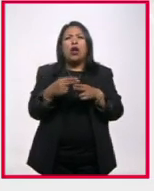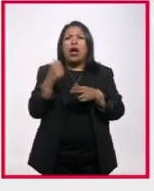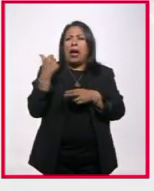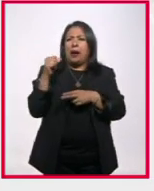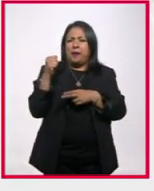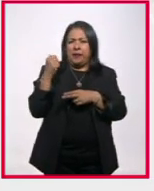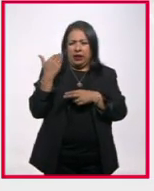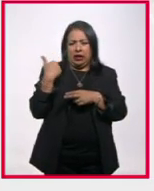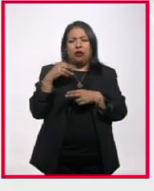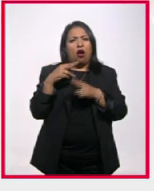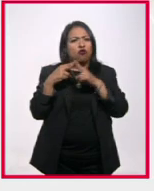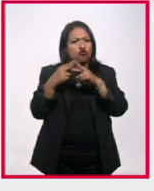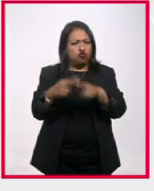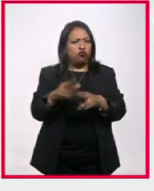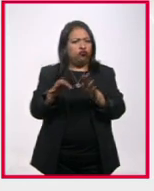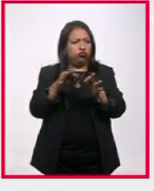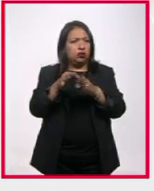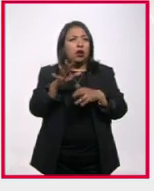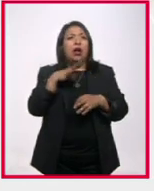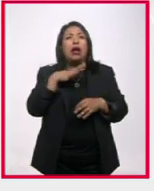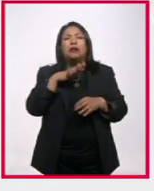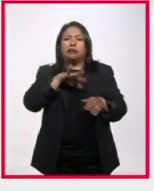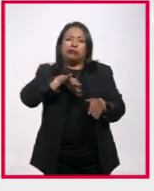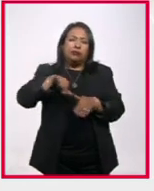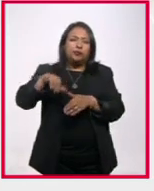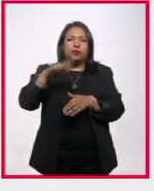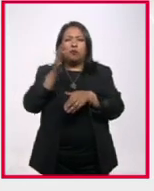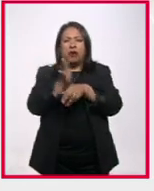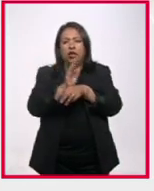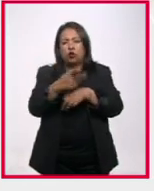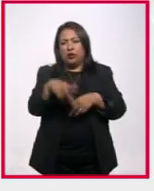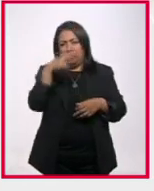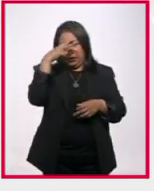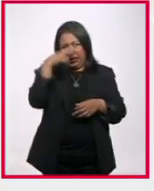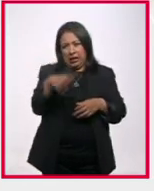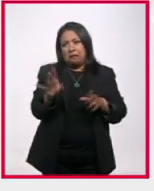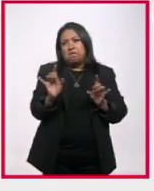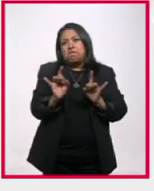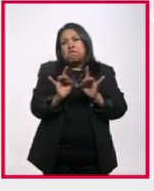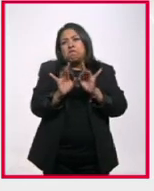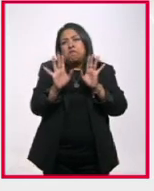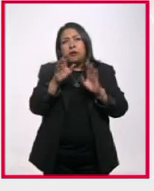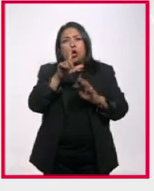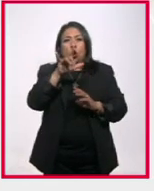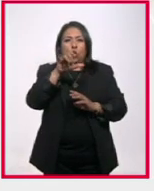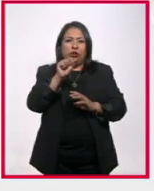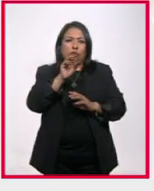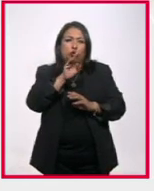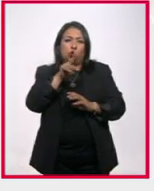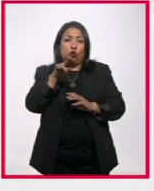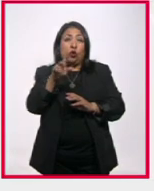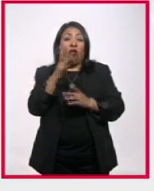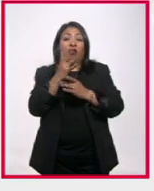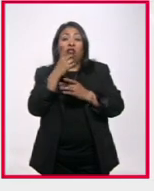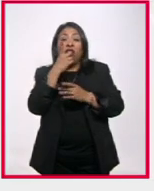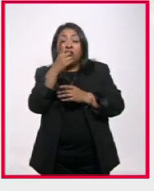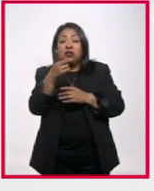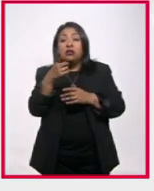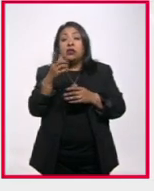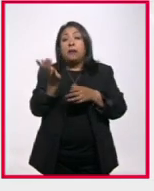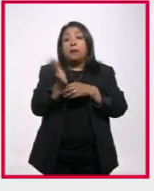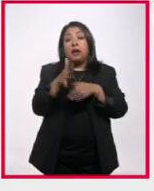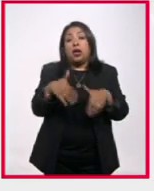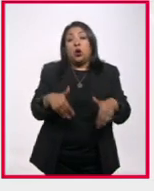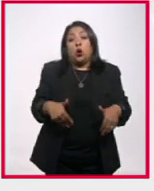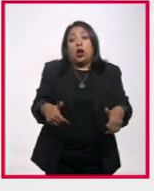abril. Bueno, más allá de eso, cuando estamos hablando de esas películas mexicanas que en algún momento Luis Buñuel decía que eran películas de hambre,